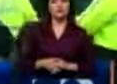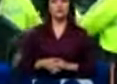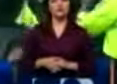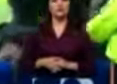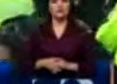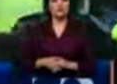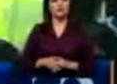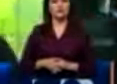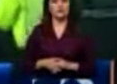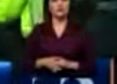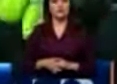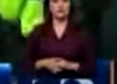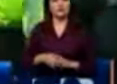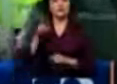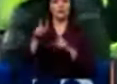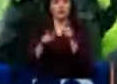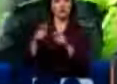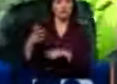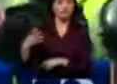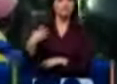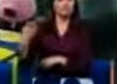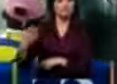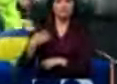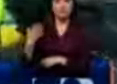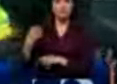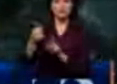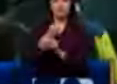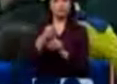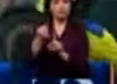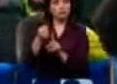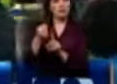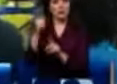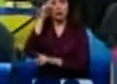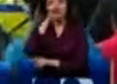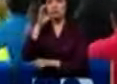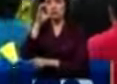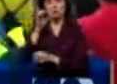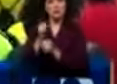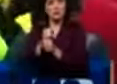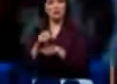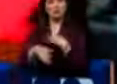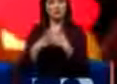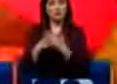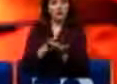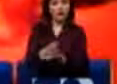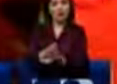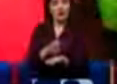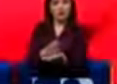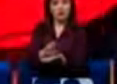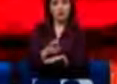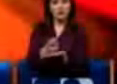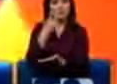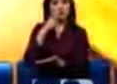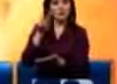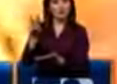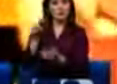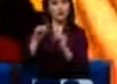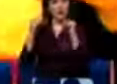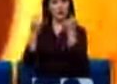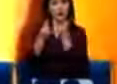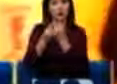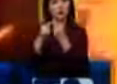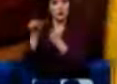Lo cierto es que estas personas que protagonizaron las agresiones buscaron hacerlo en todo momento. Aquí se puede apreciar cuando este